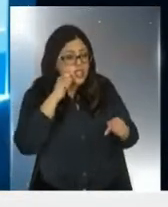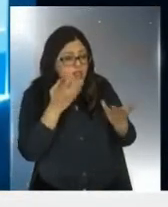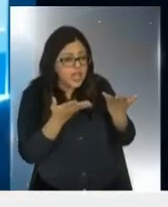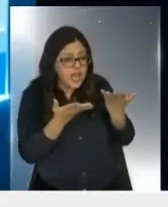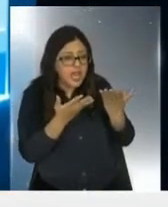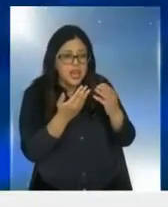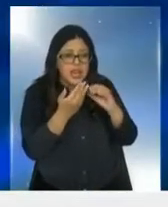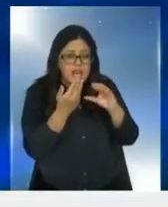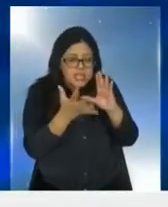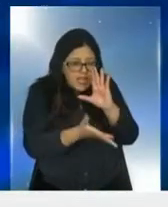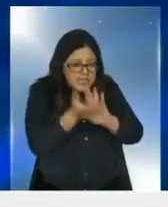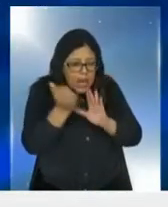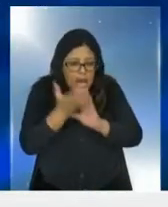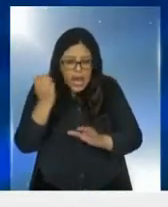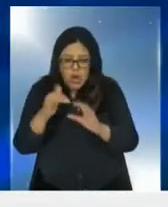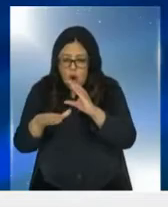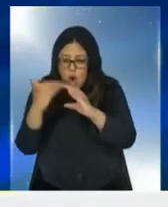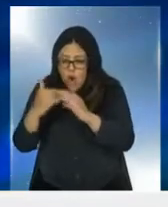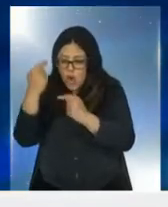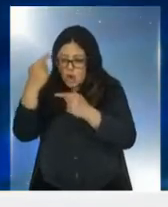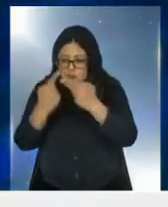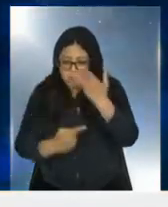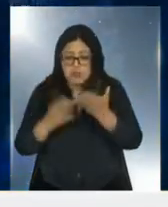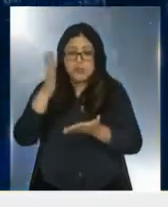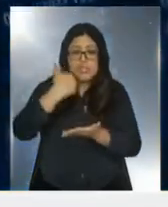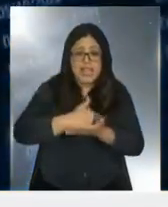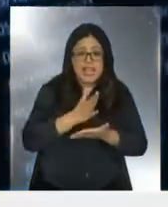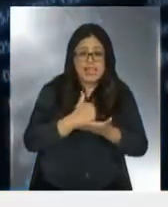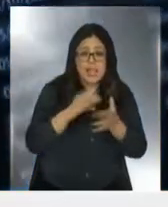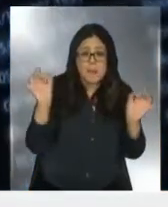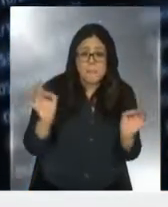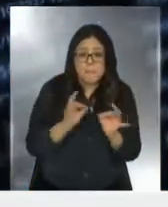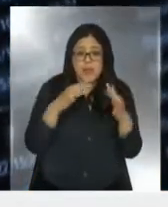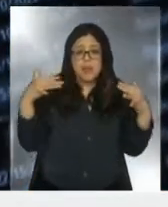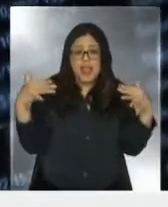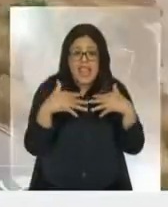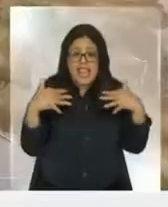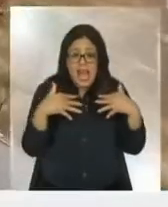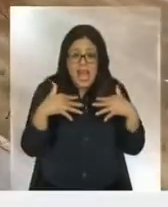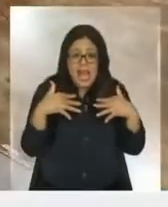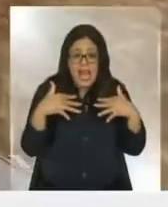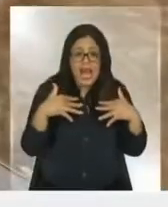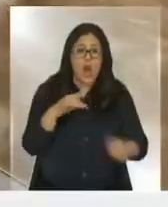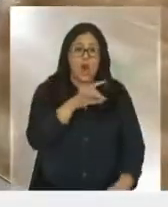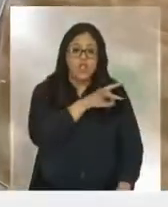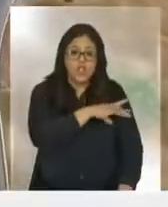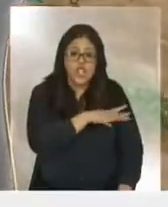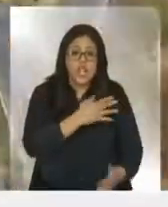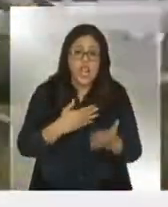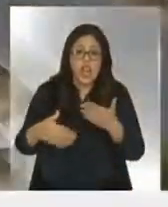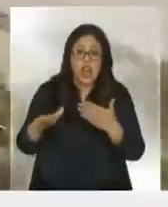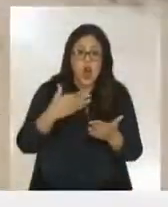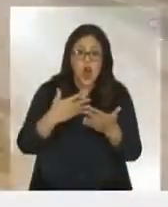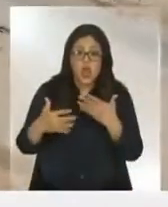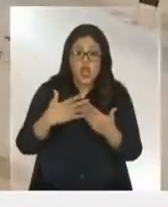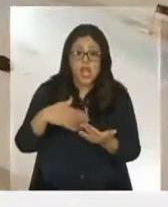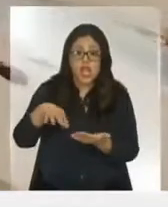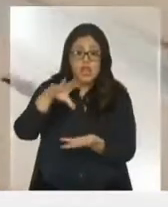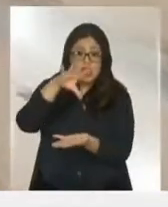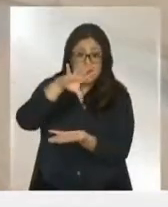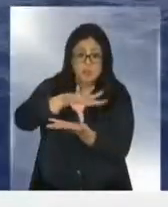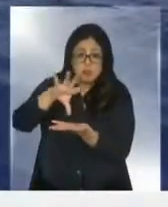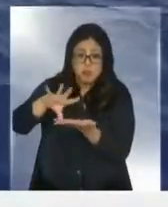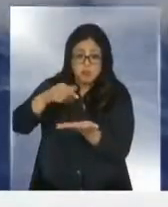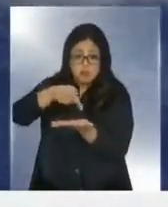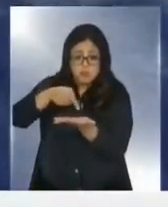de correos en los que se habla de la estrategia en caso de una guerra con Chile en la zona limítrofe de Arica y